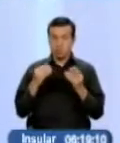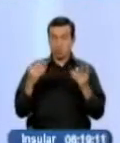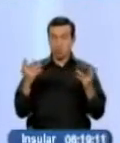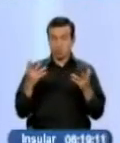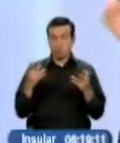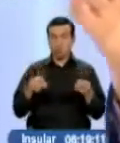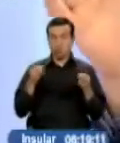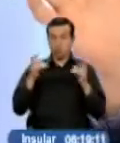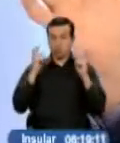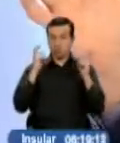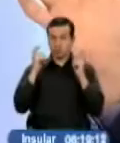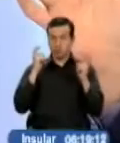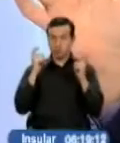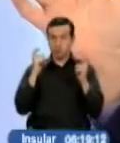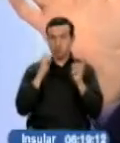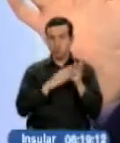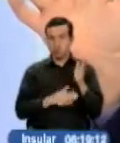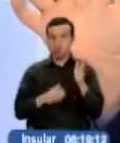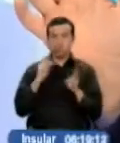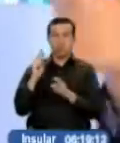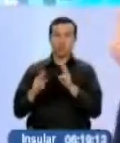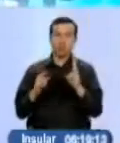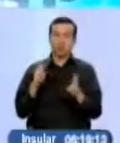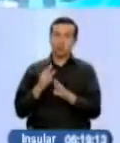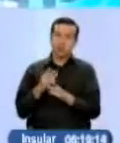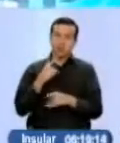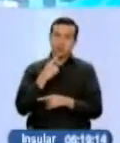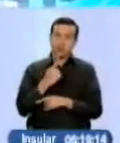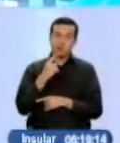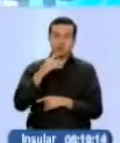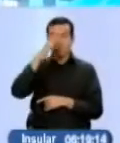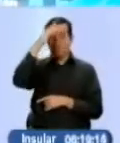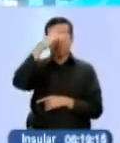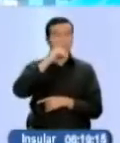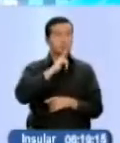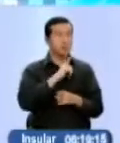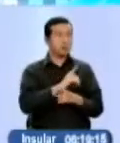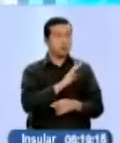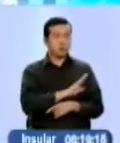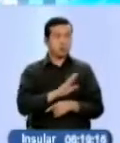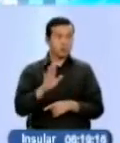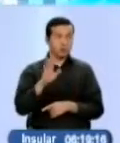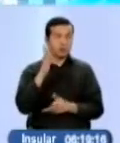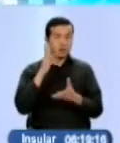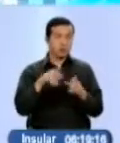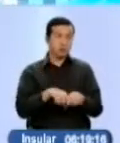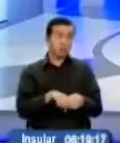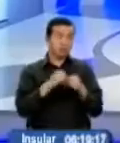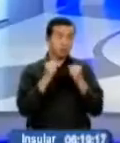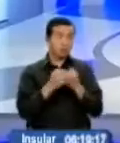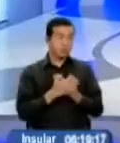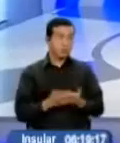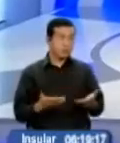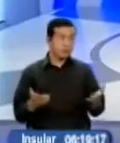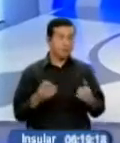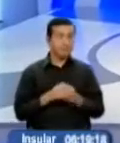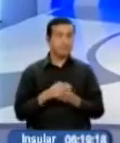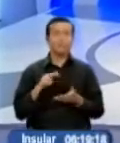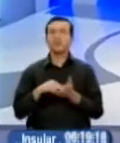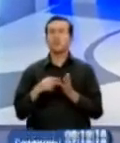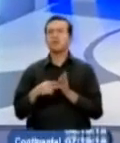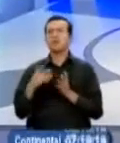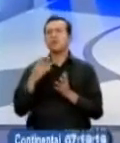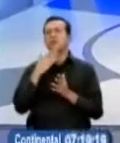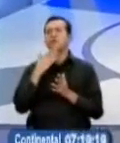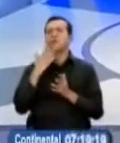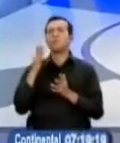eran los vectores finales de la historia de la humanidad. Bueno, dice, Trump ha llegado y está puede romper con esto. Bueno, ¿qué significado tiene